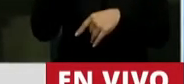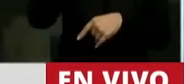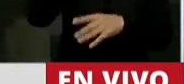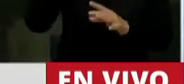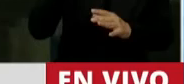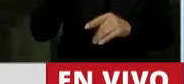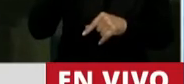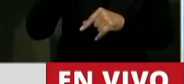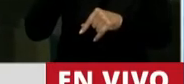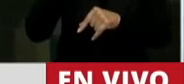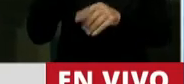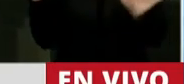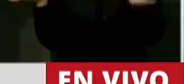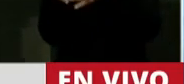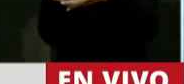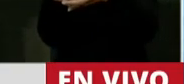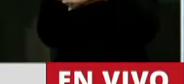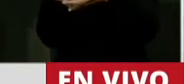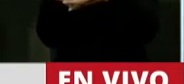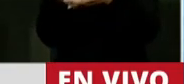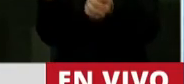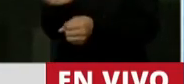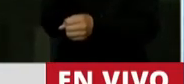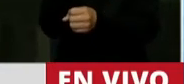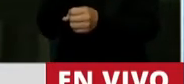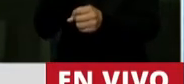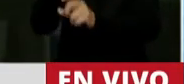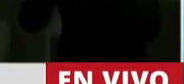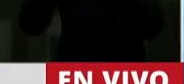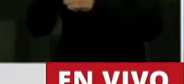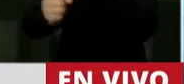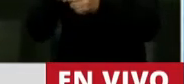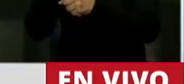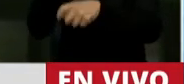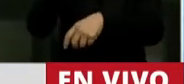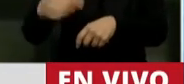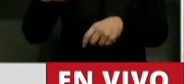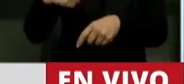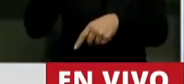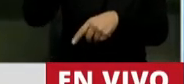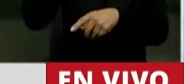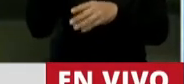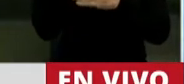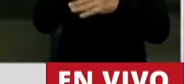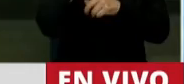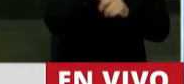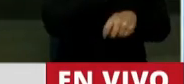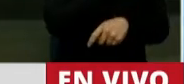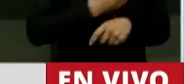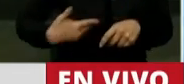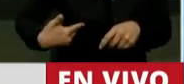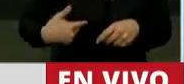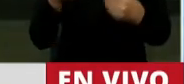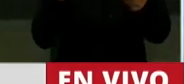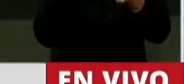pensado de que este sector muy importante del empresario argentino iba a ir a visitar al presidente para